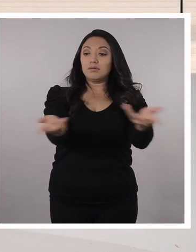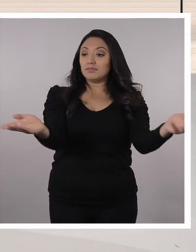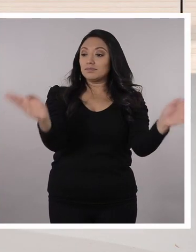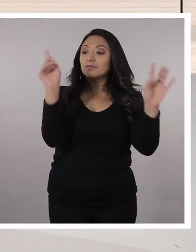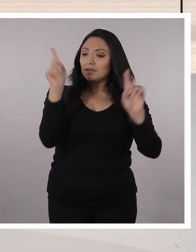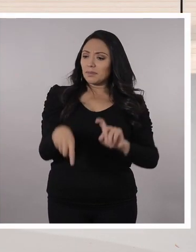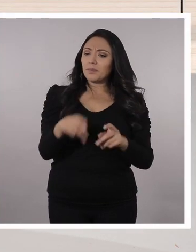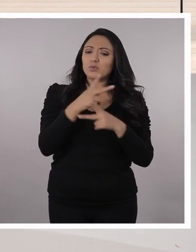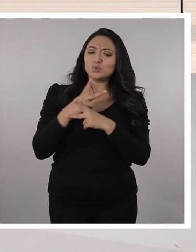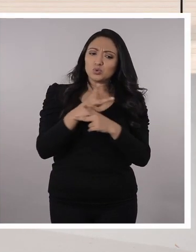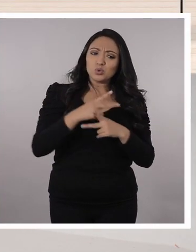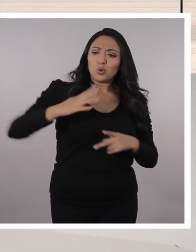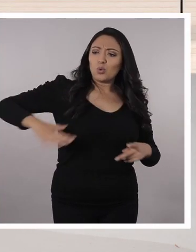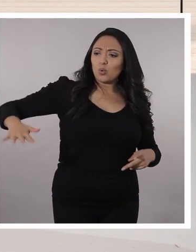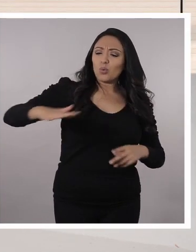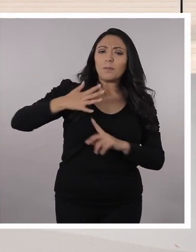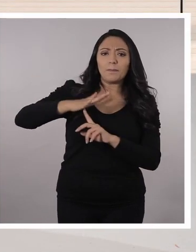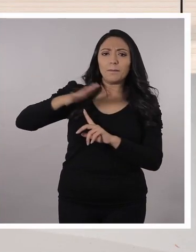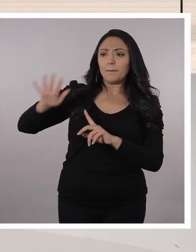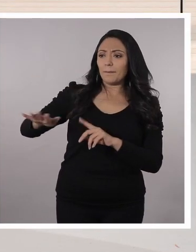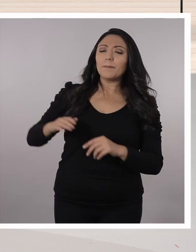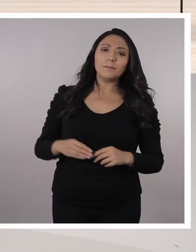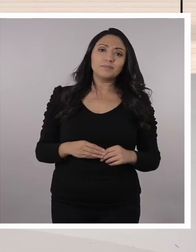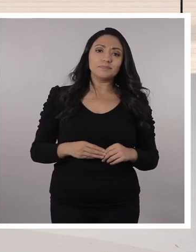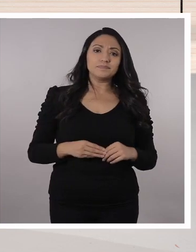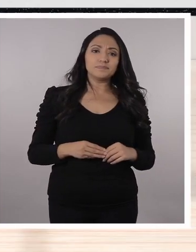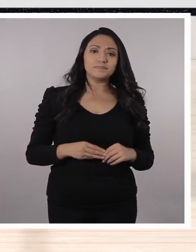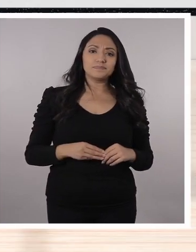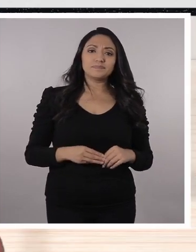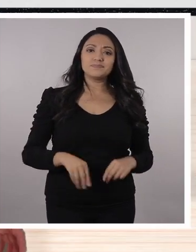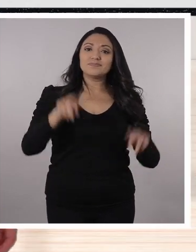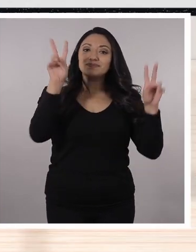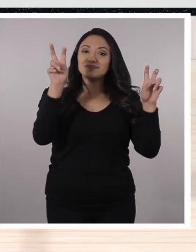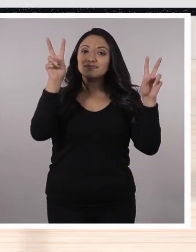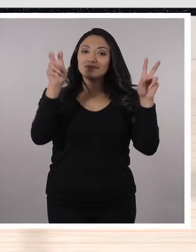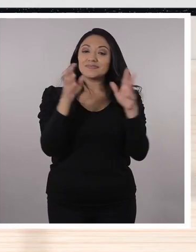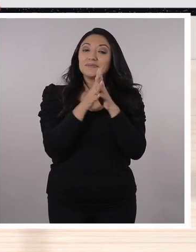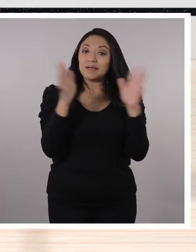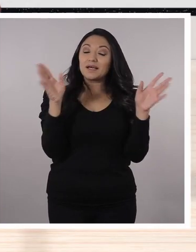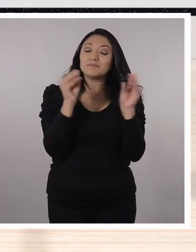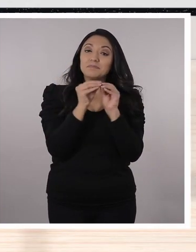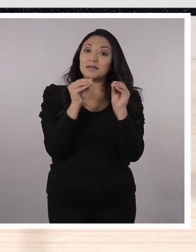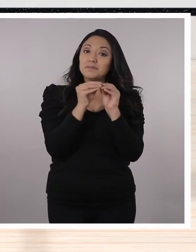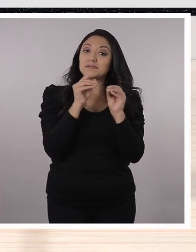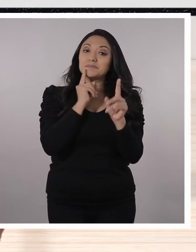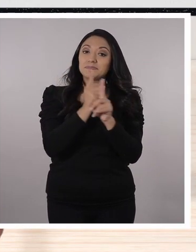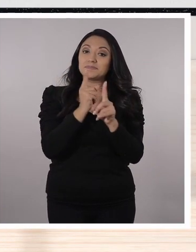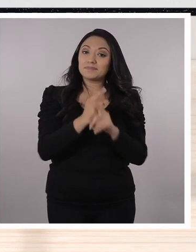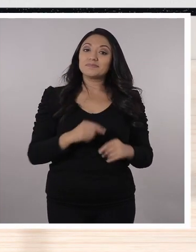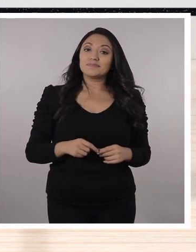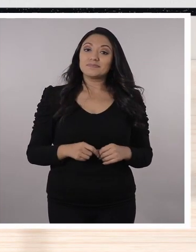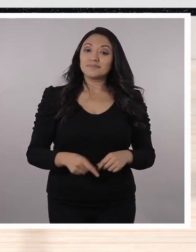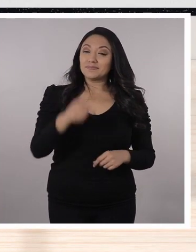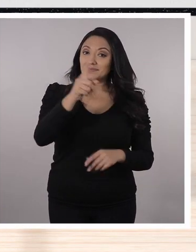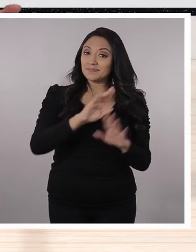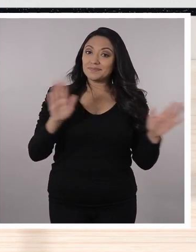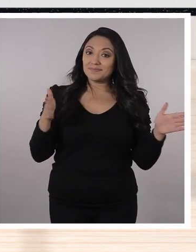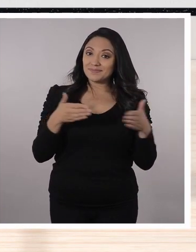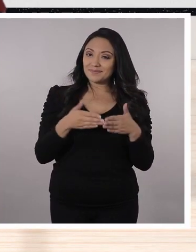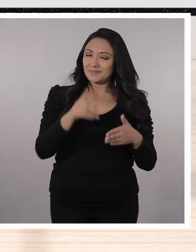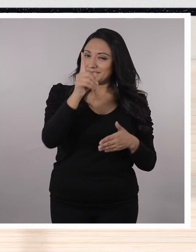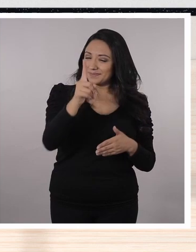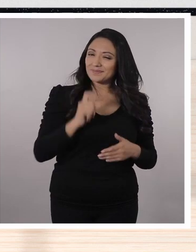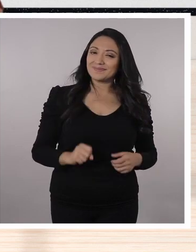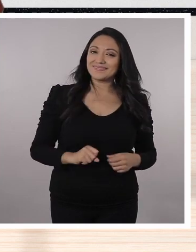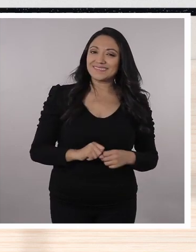mi barrio en que tenemos que cuidar el parque del barrio. Exacto, tenemos muchos temas y podemos poner en práctica esos discursos, así que con esto